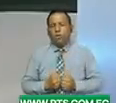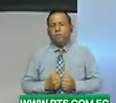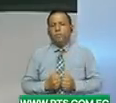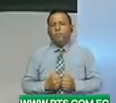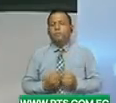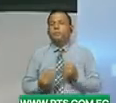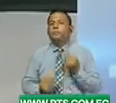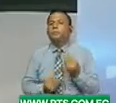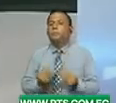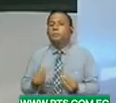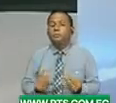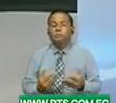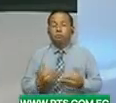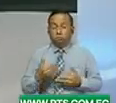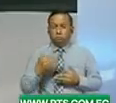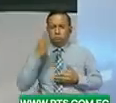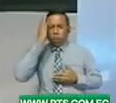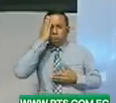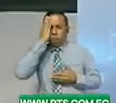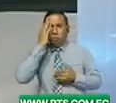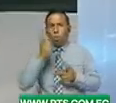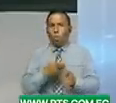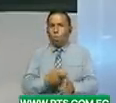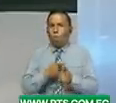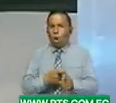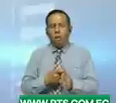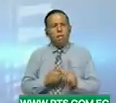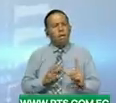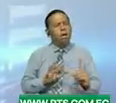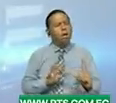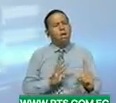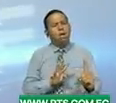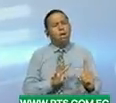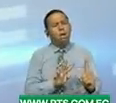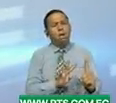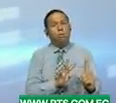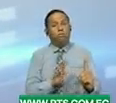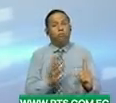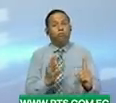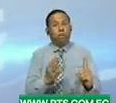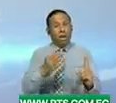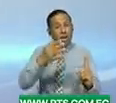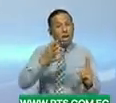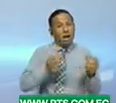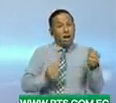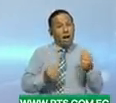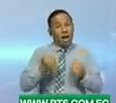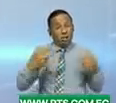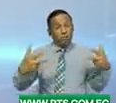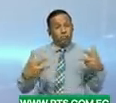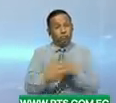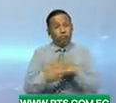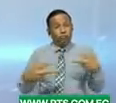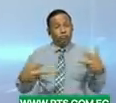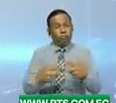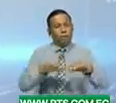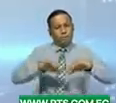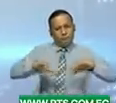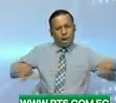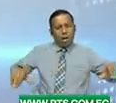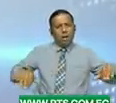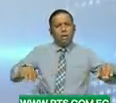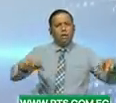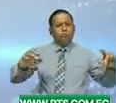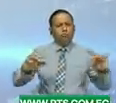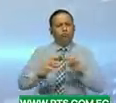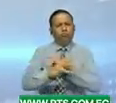Optaron por procedimientos adecuados y urgentes. Bloquearon el paso de los vehículos en la avenida universitaria y el paso de personas